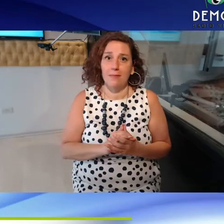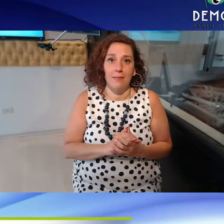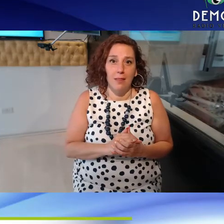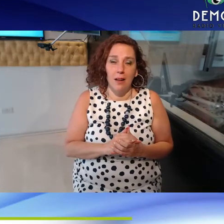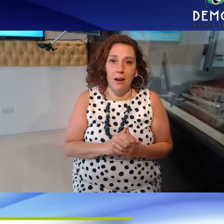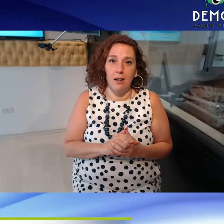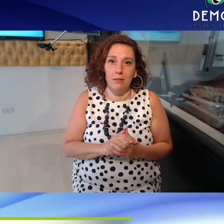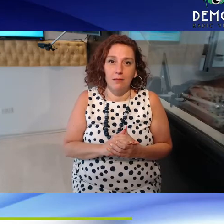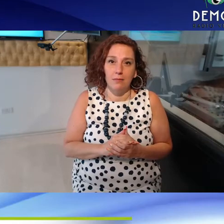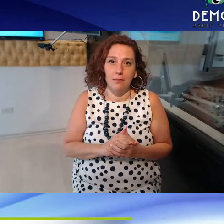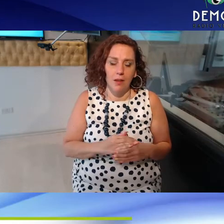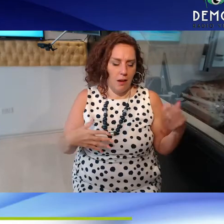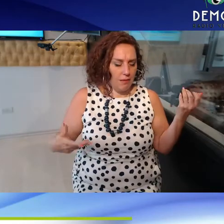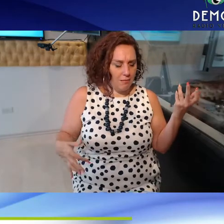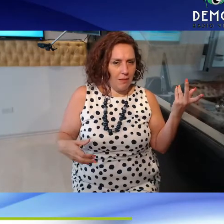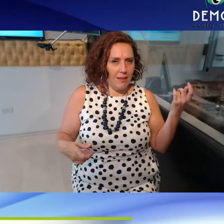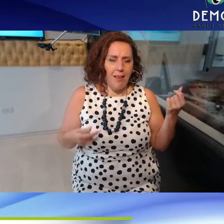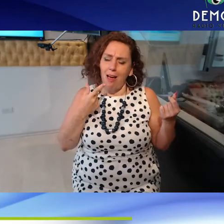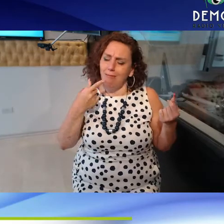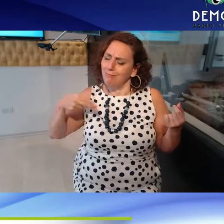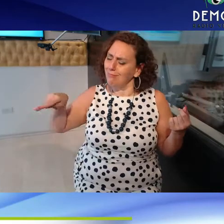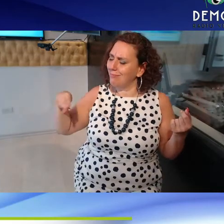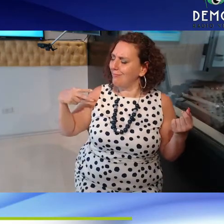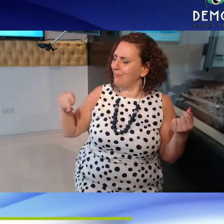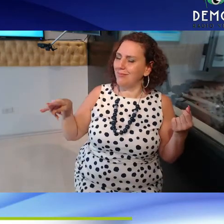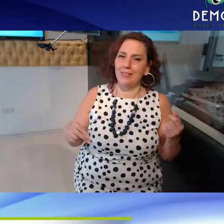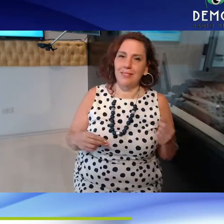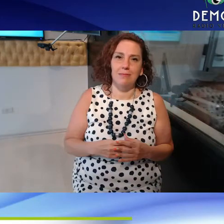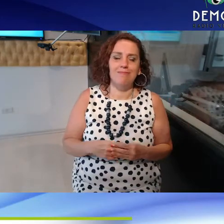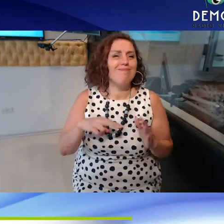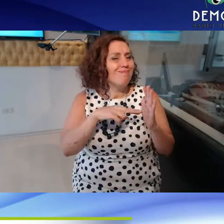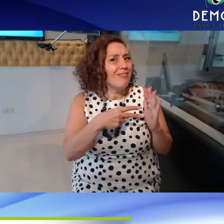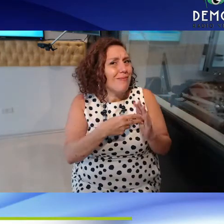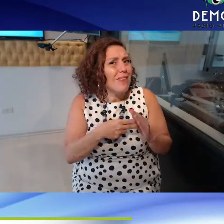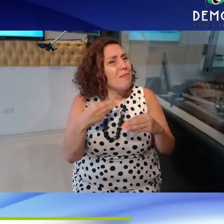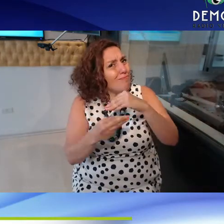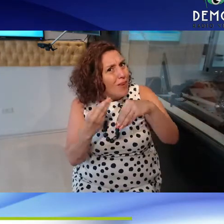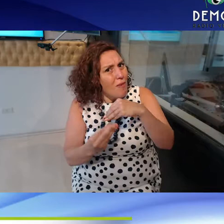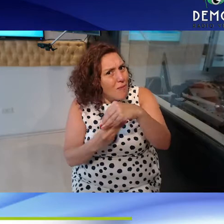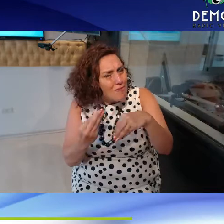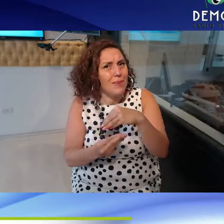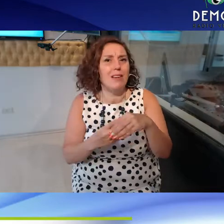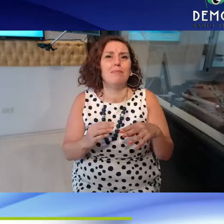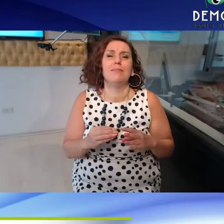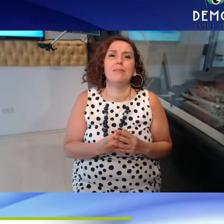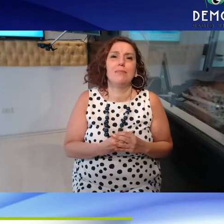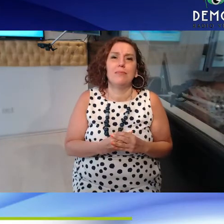La guitarra. ¿Tocaba la guitarra y cantaba? Y tenía problemas con la familia por eso, ¿no?